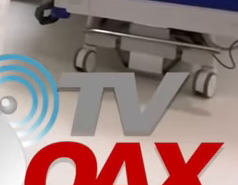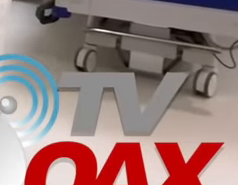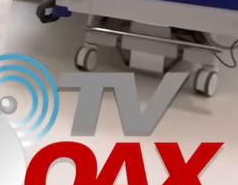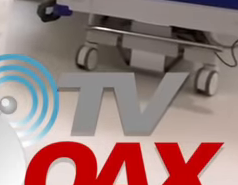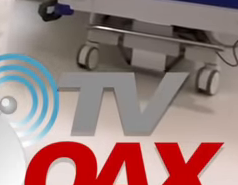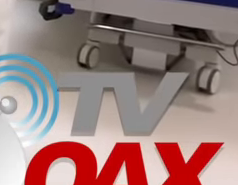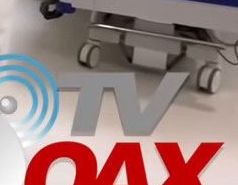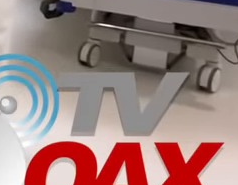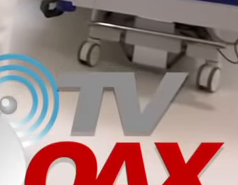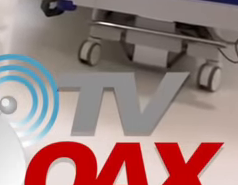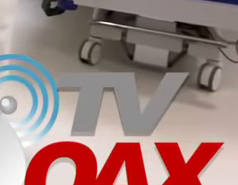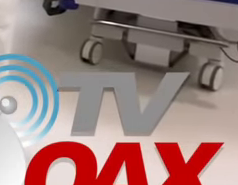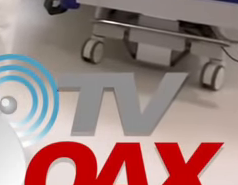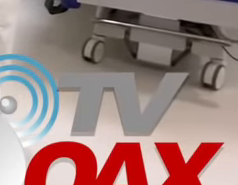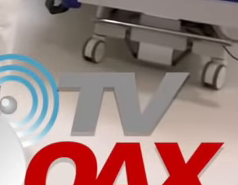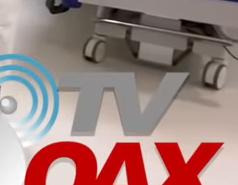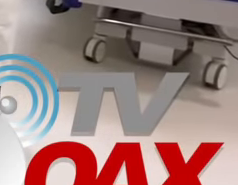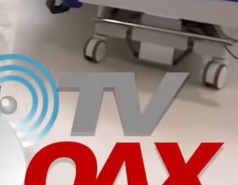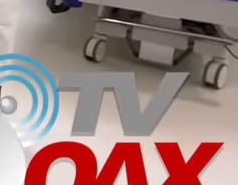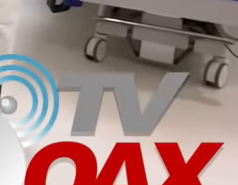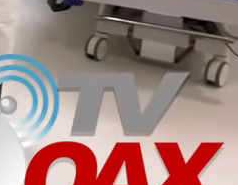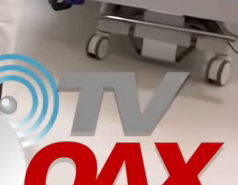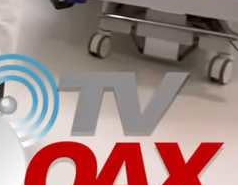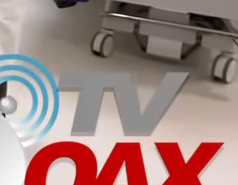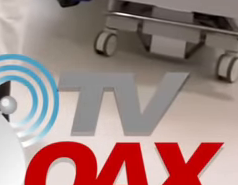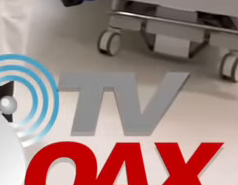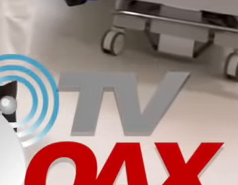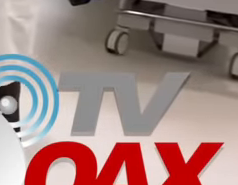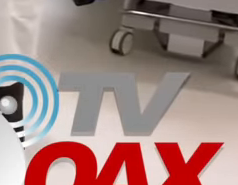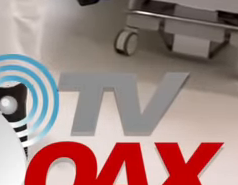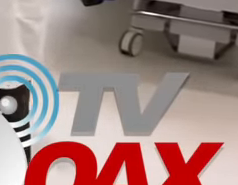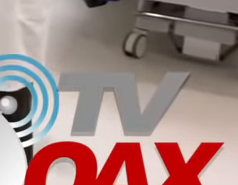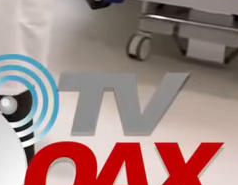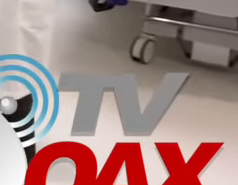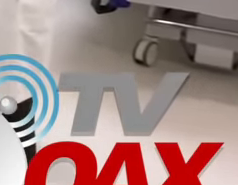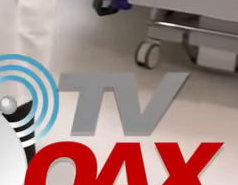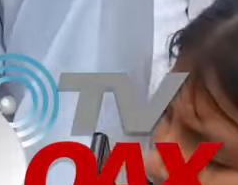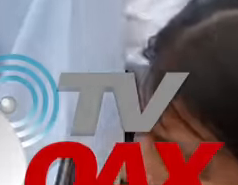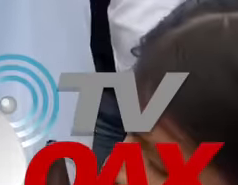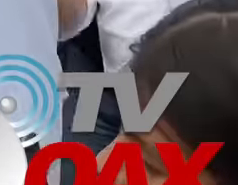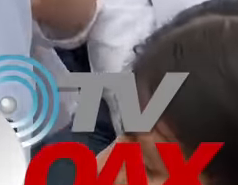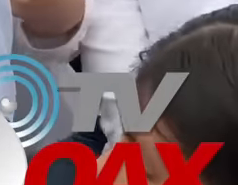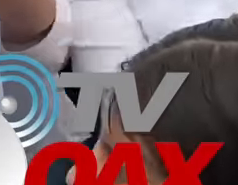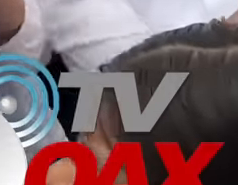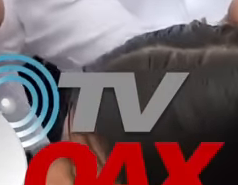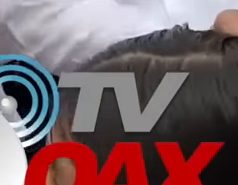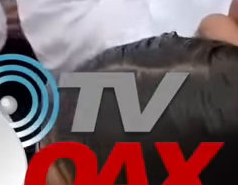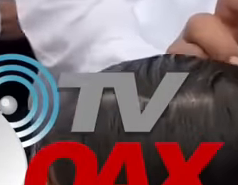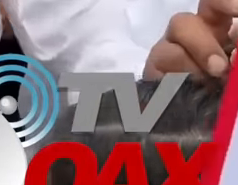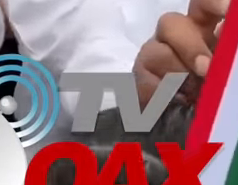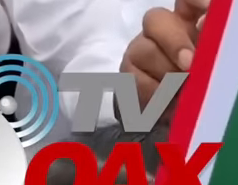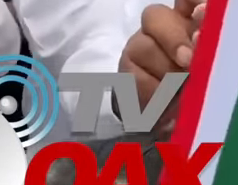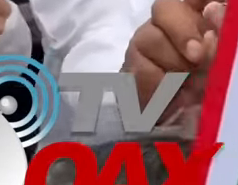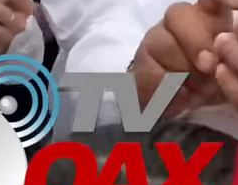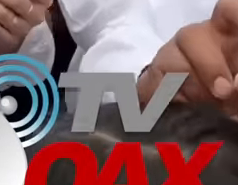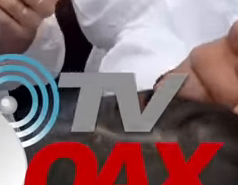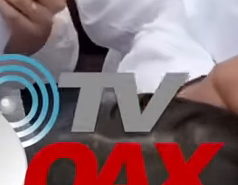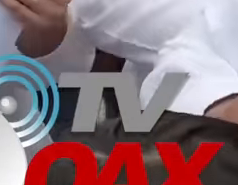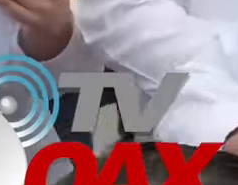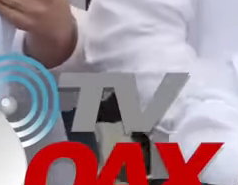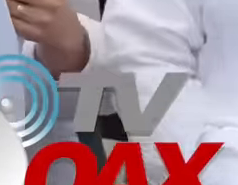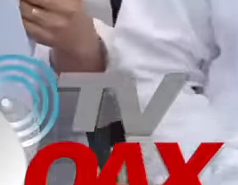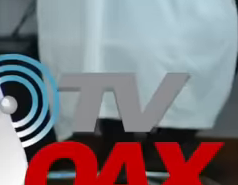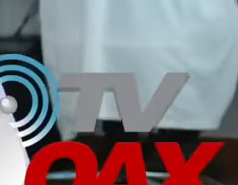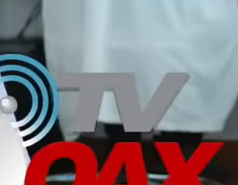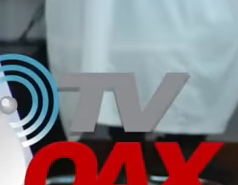las cosas para que el sistema de salud funcione como nunca antes en México. Ante esto, hoy iniciará